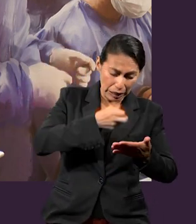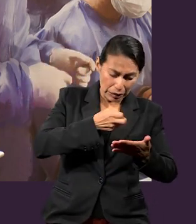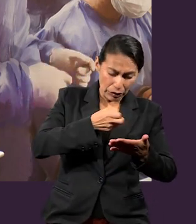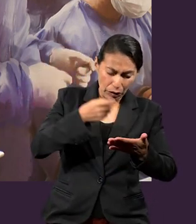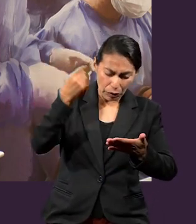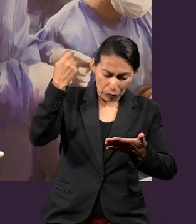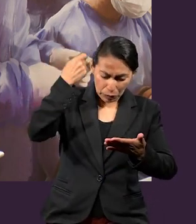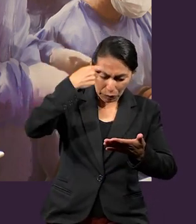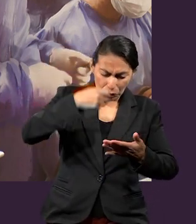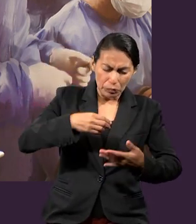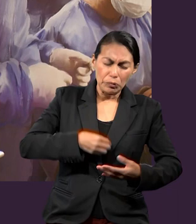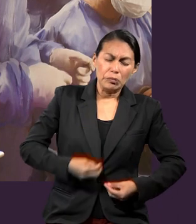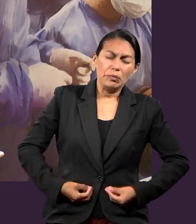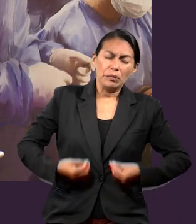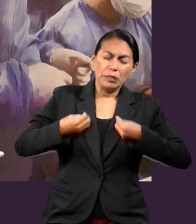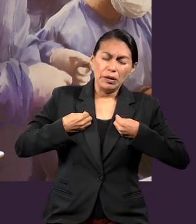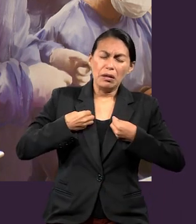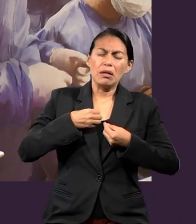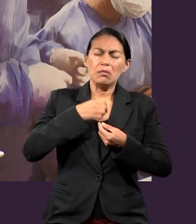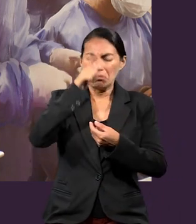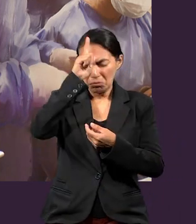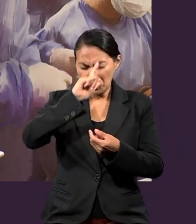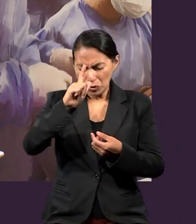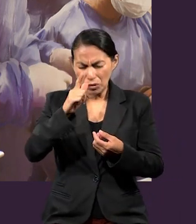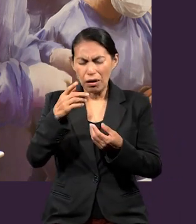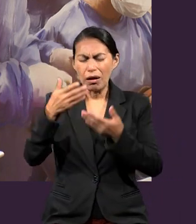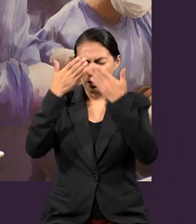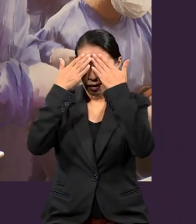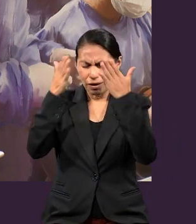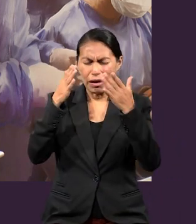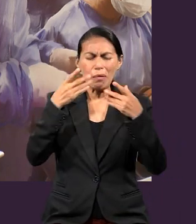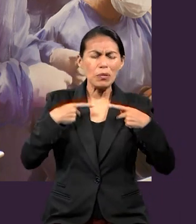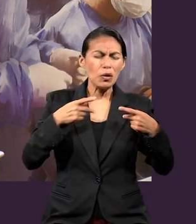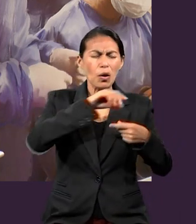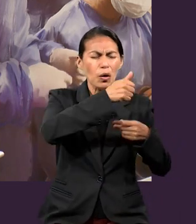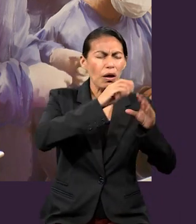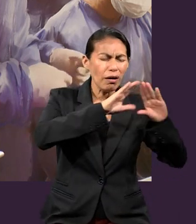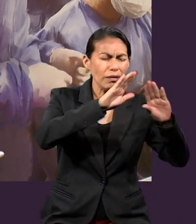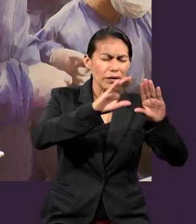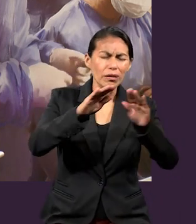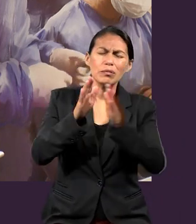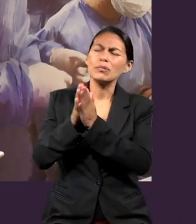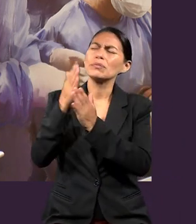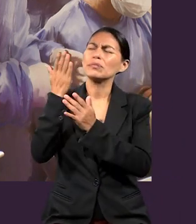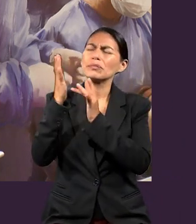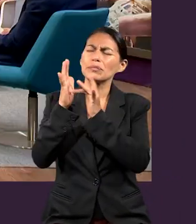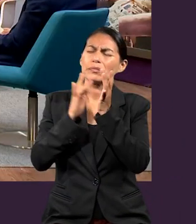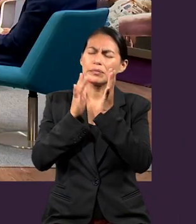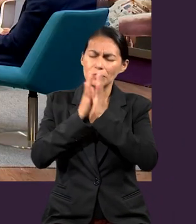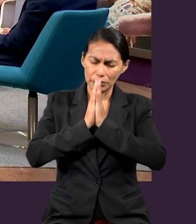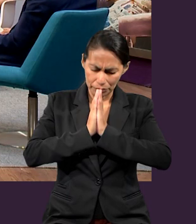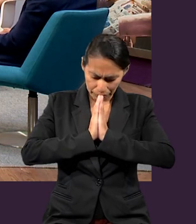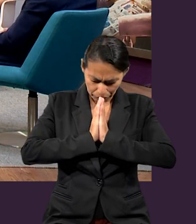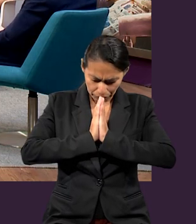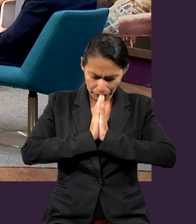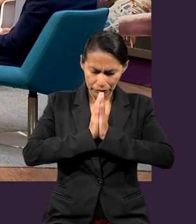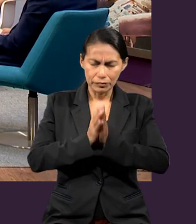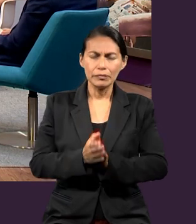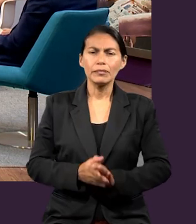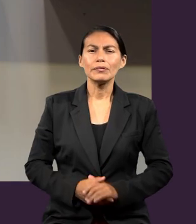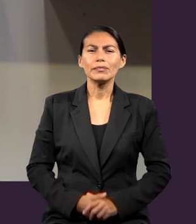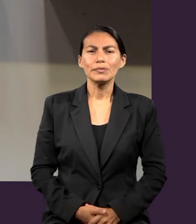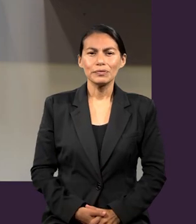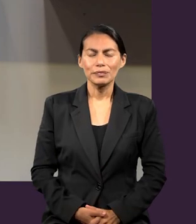el día de hoy puedan ser de bendición para nuestra vida espiritual y también para compartirlas con los demás. En tu nombre lo pedimos. Amén. Amén.